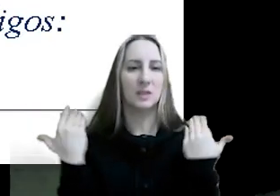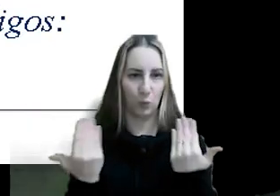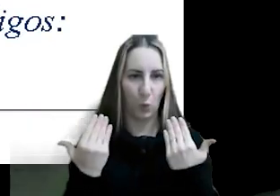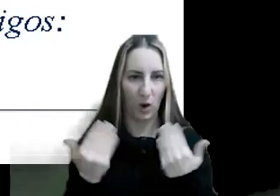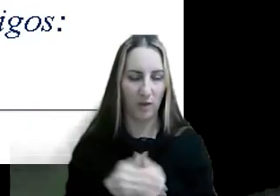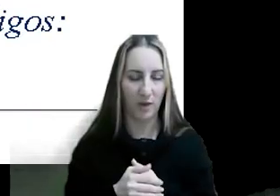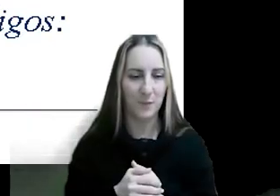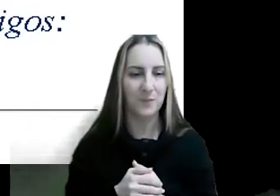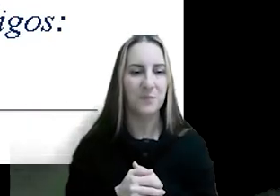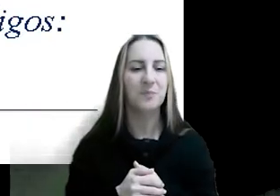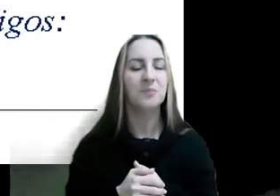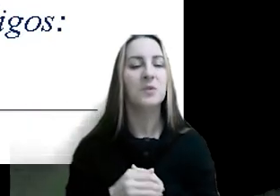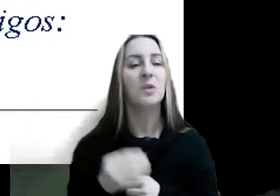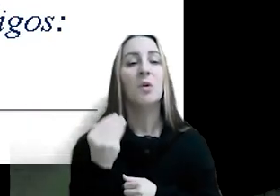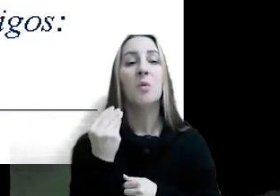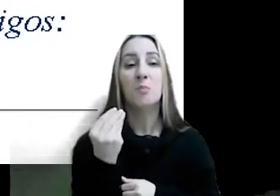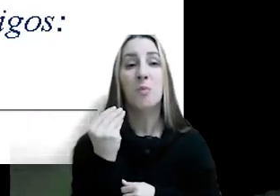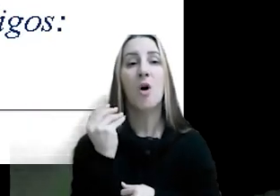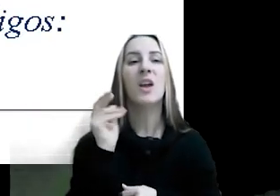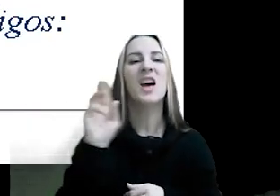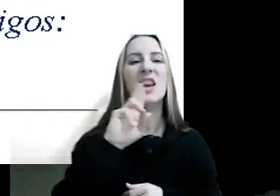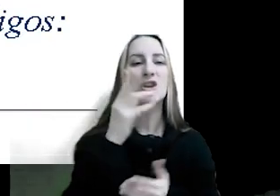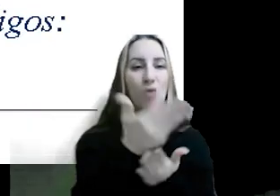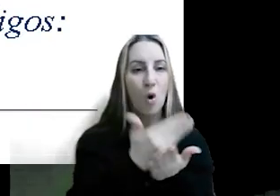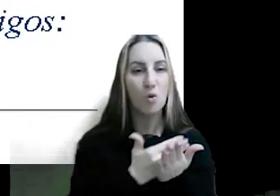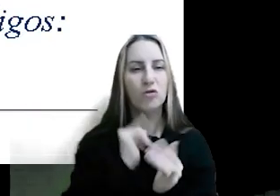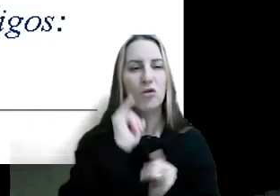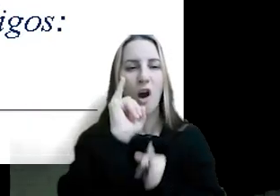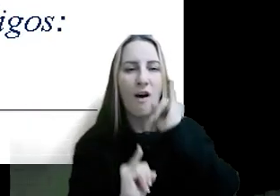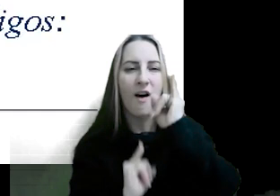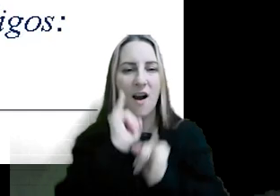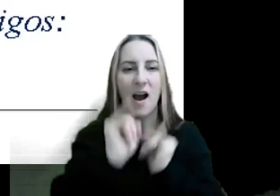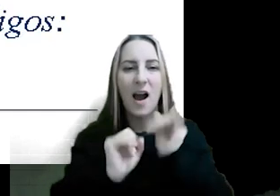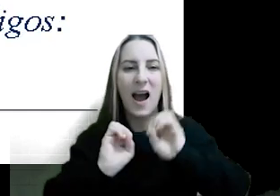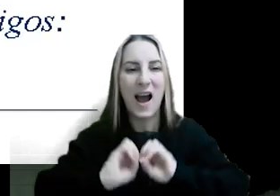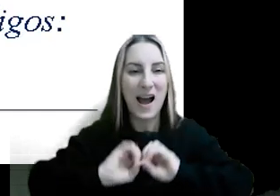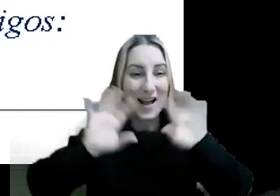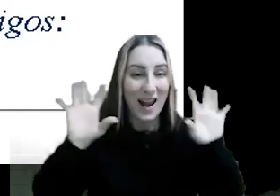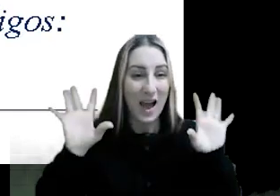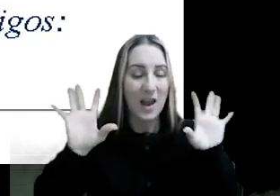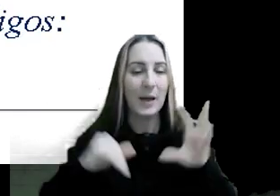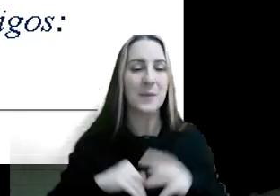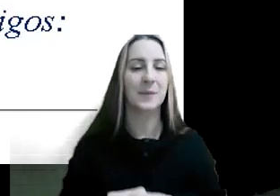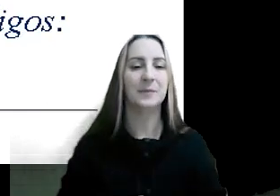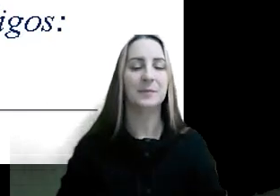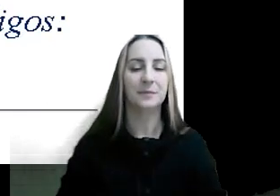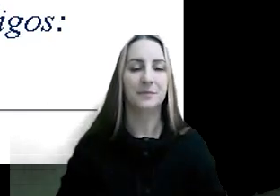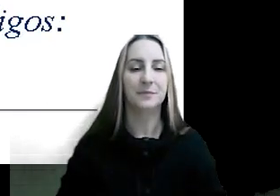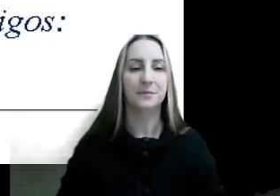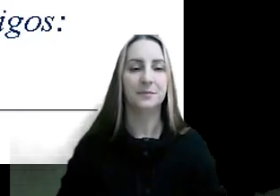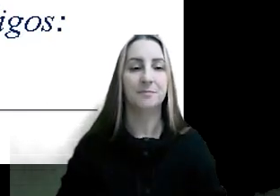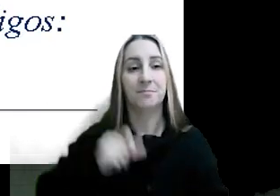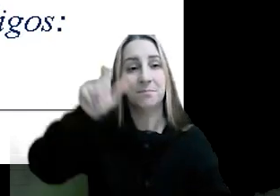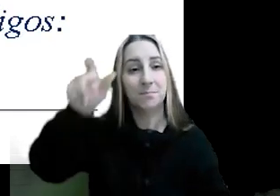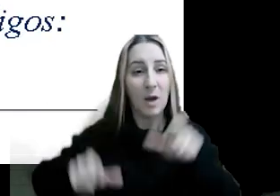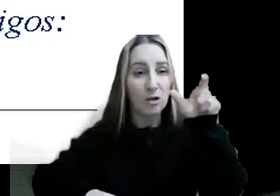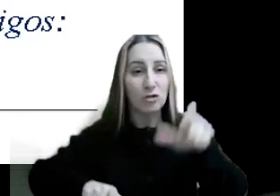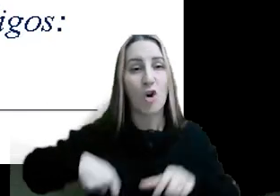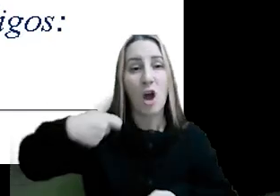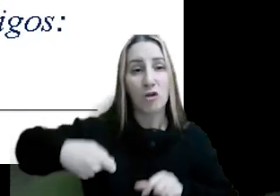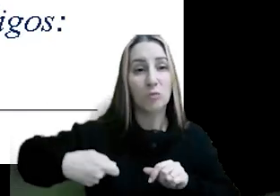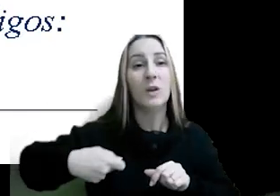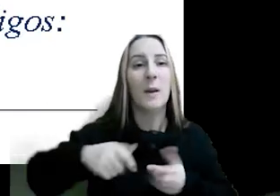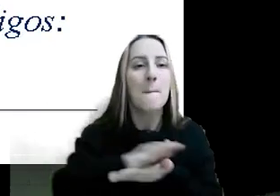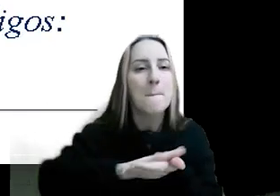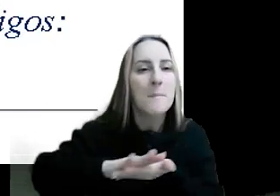de las cuestiones que aclara la resolución, que tratamos de destacar, es que todo contribuyente que regularice,